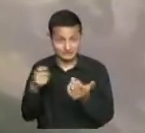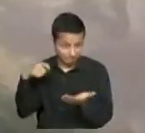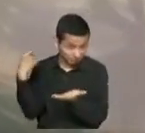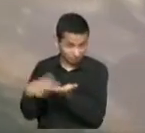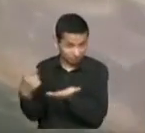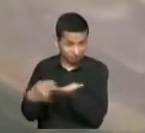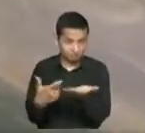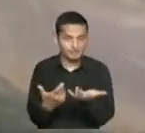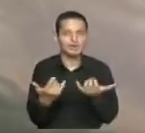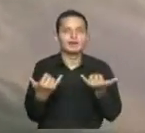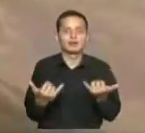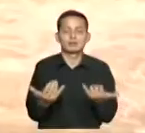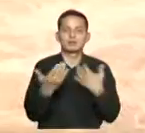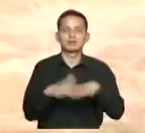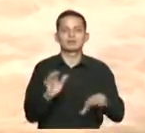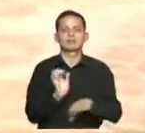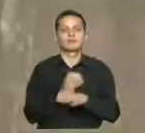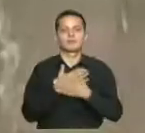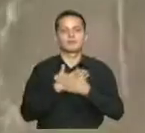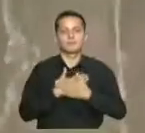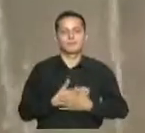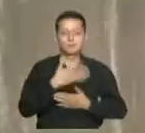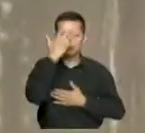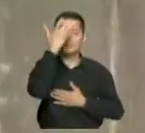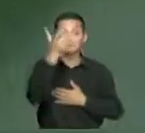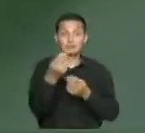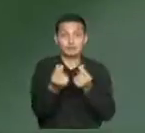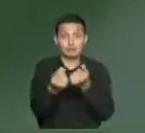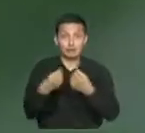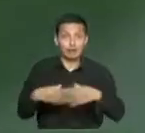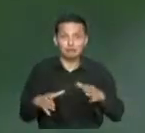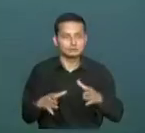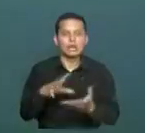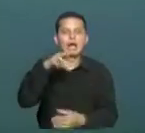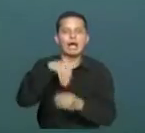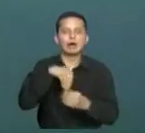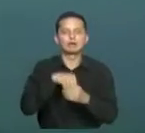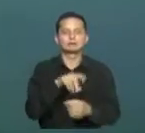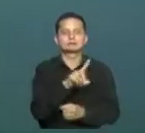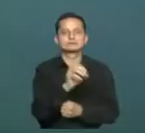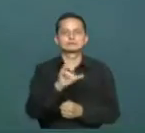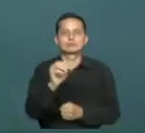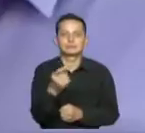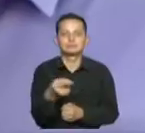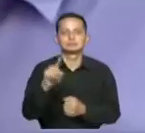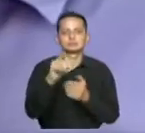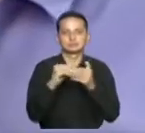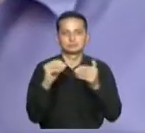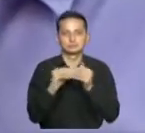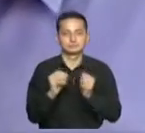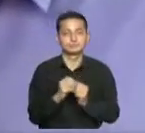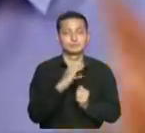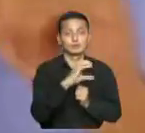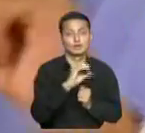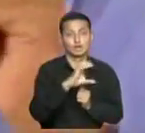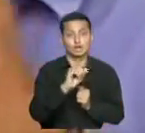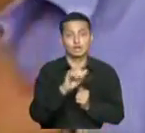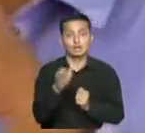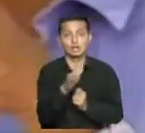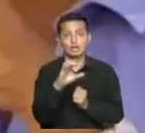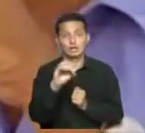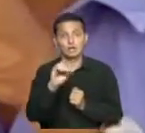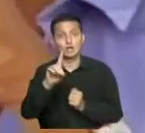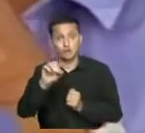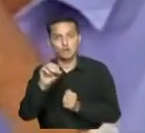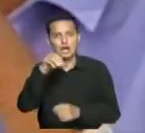ya genera réditos al país mediante un ahorro de 100 millones de dólares. Coca-Codo con sus 4 turbinas ya ha generado un